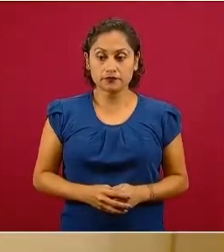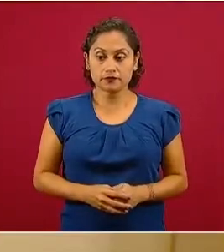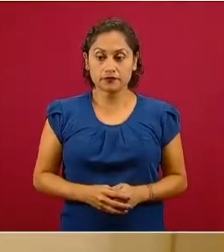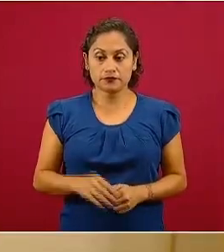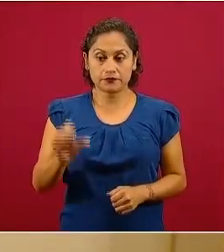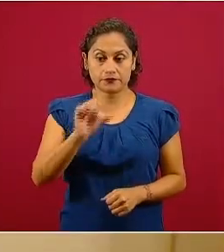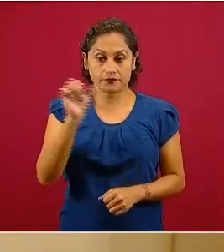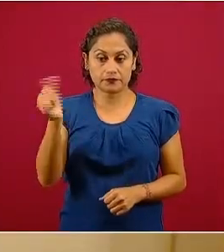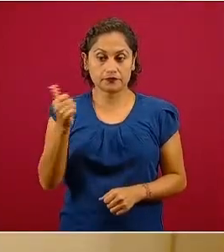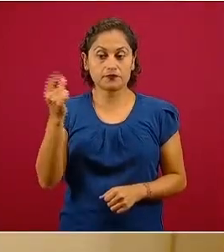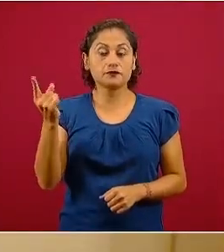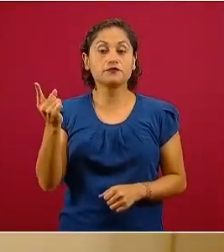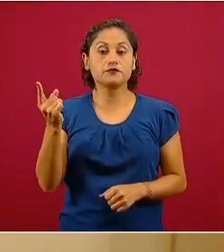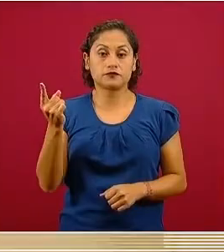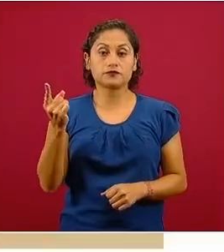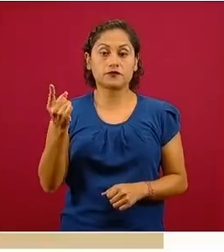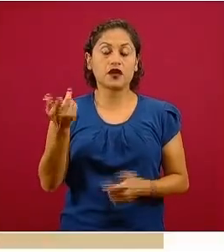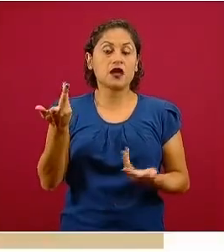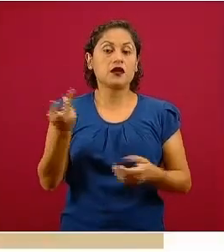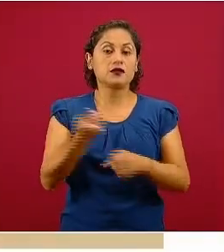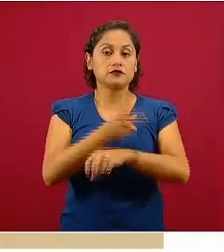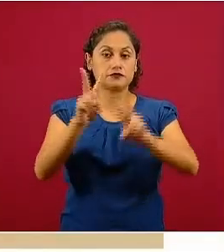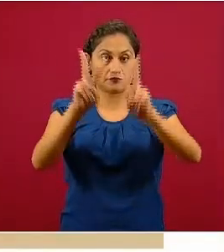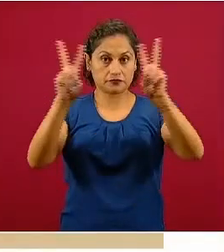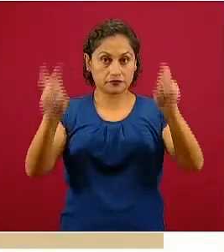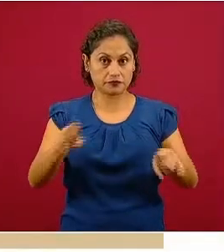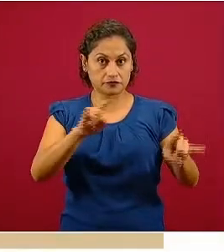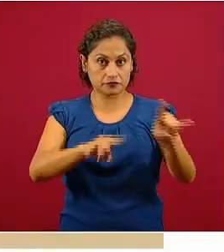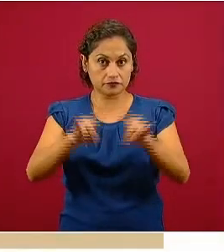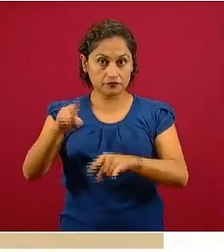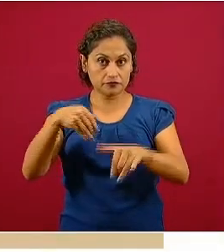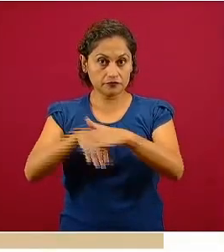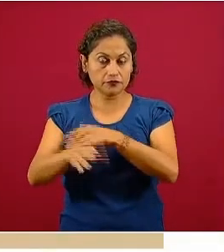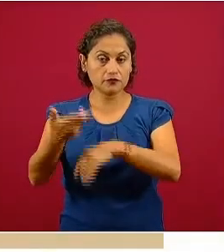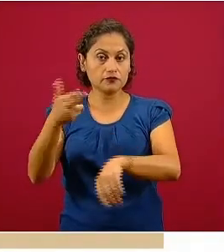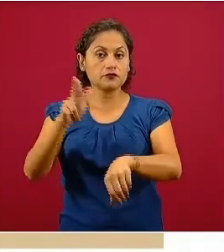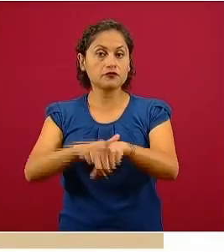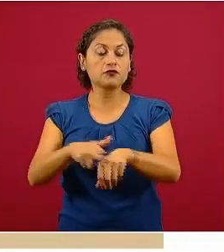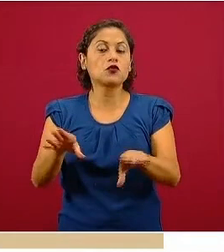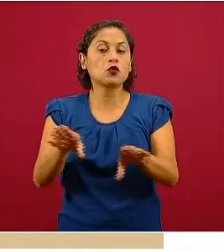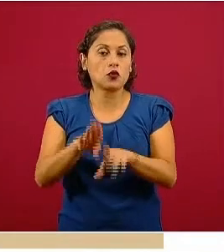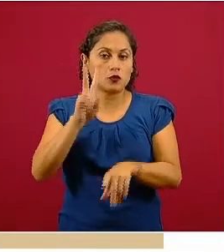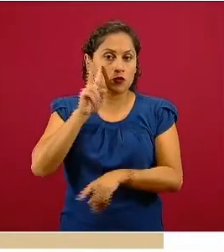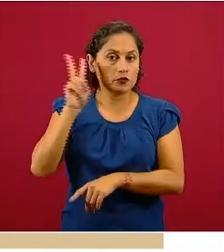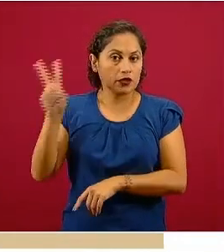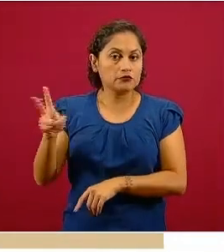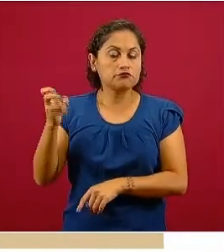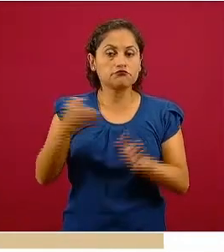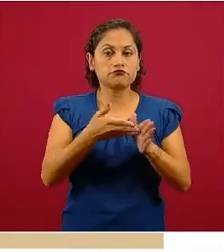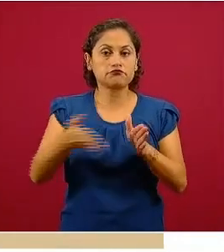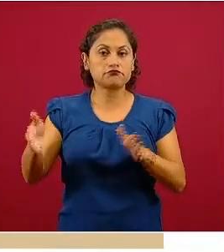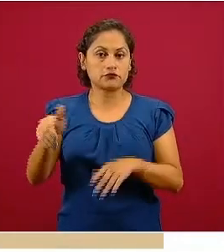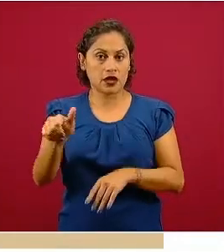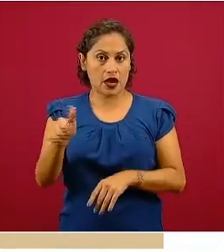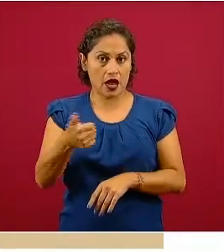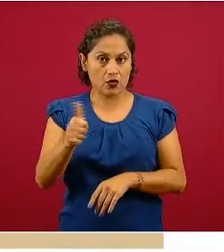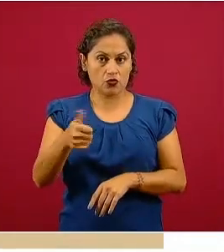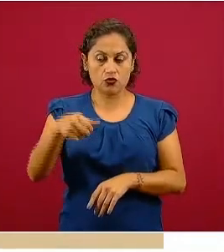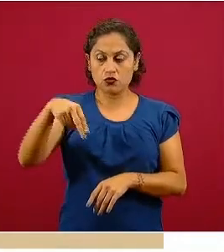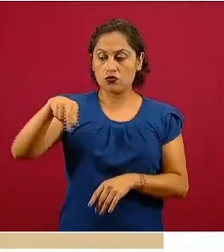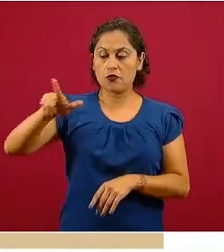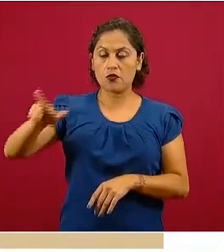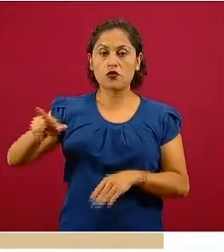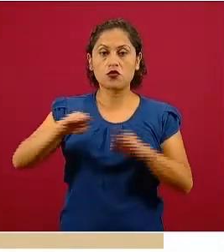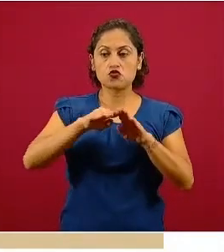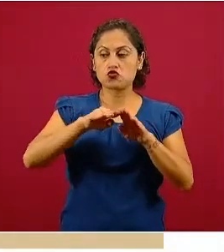para ver el comportamiento de la hospitalización. Aquí podemos ver precisamente cómo durante todo el mes de agosto Nuevo León alcanzó una